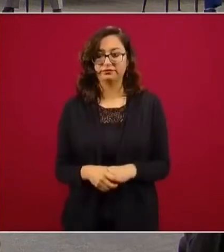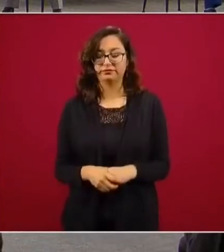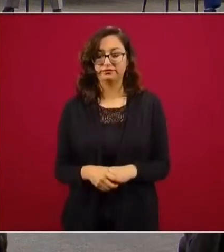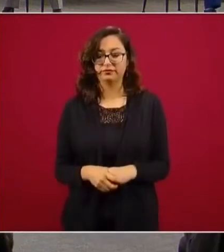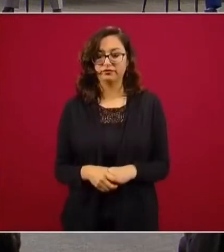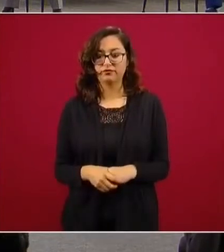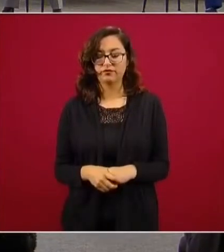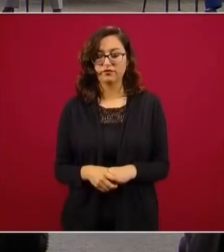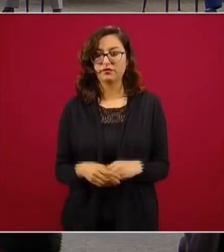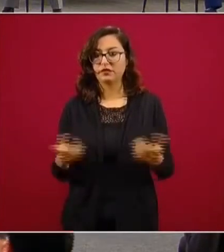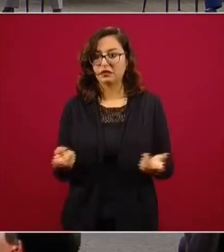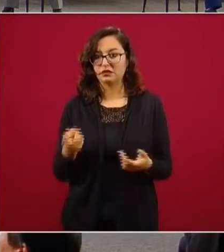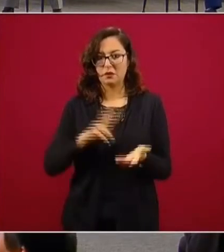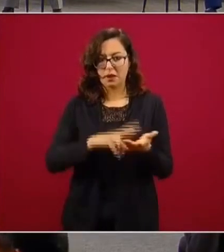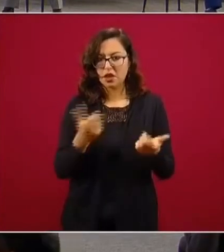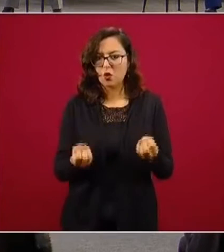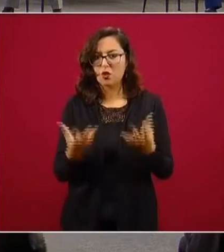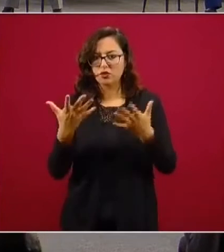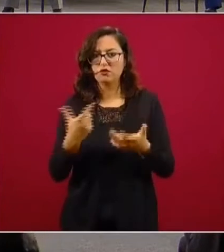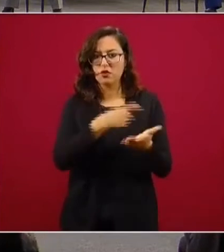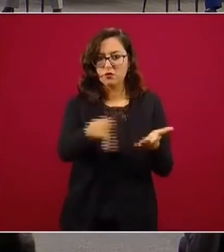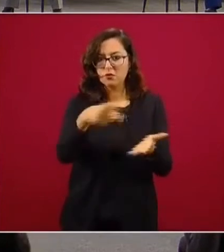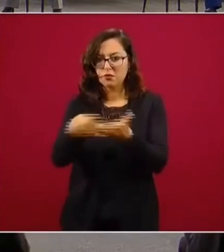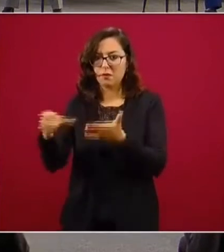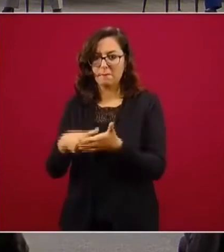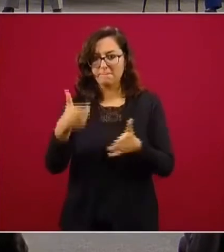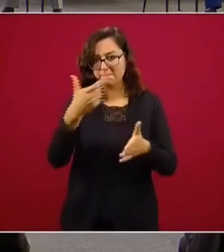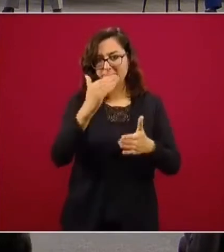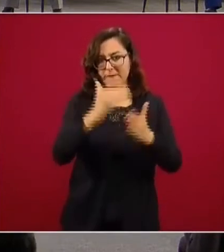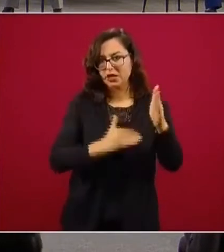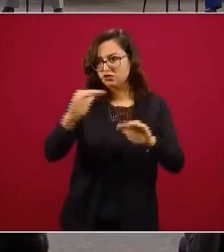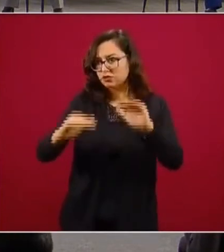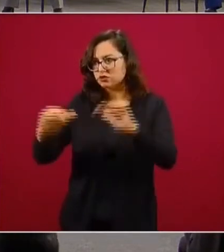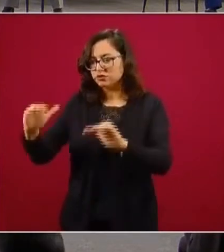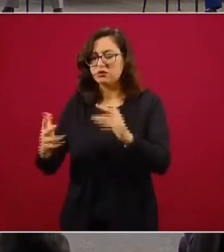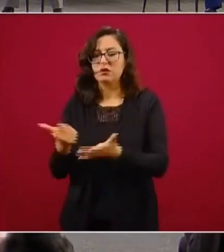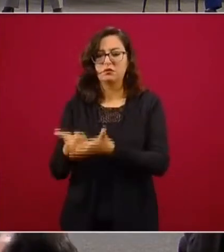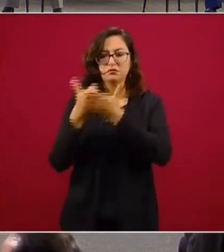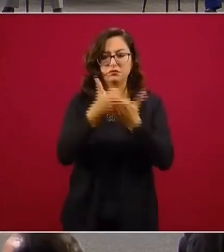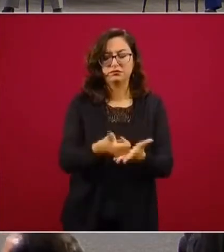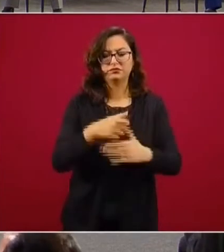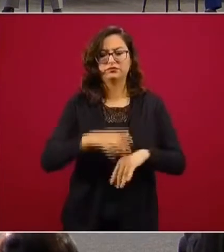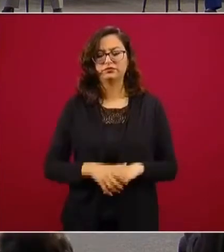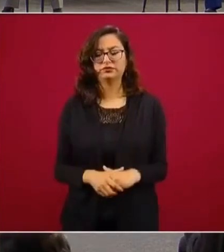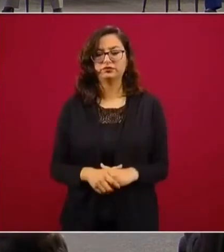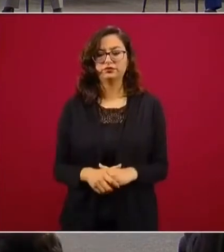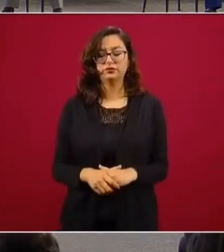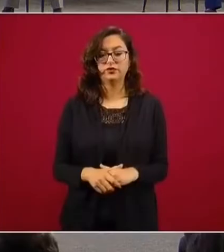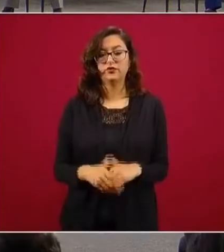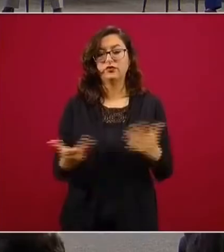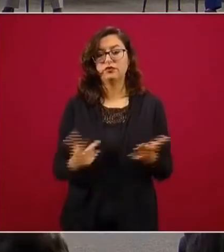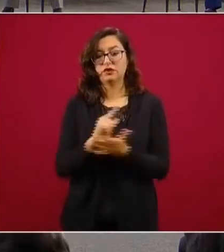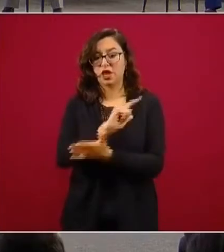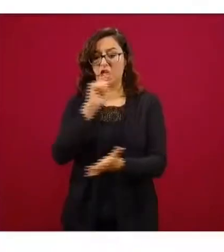valor de las adquisiciones. La siguiente, por favor. Bueno, se hicieron una serie de modificaciones a la ley